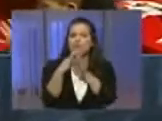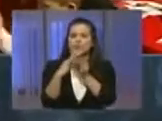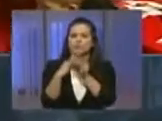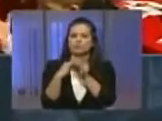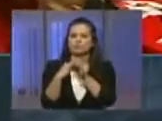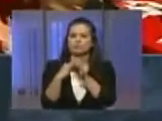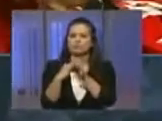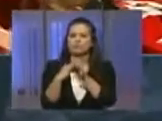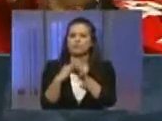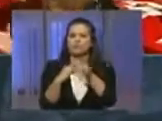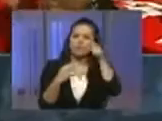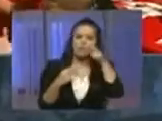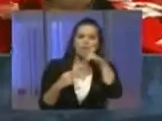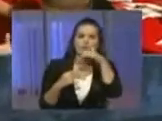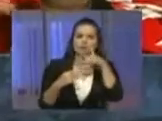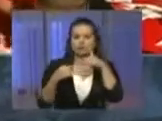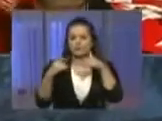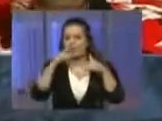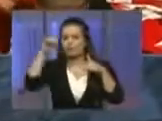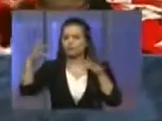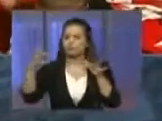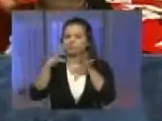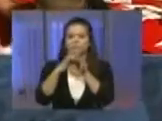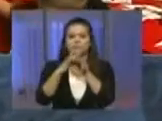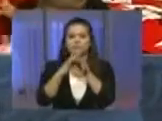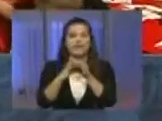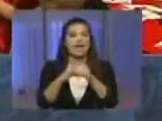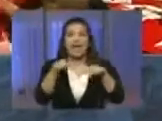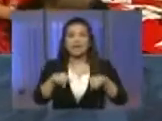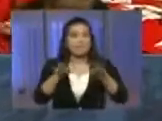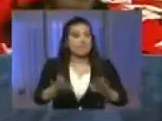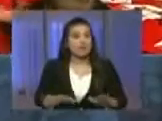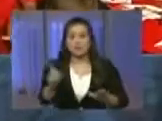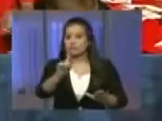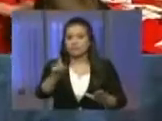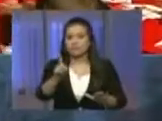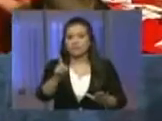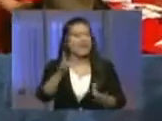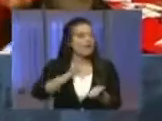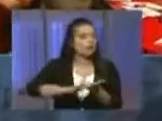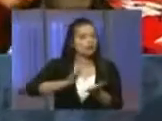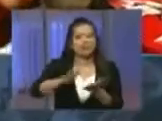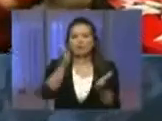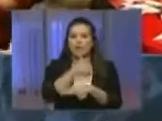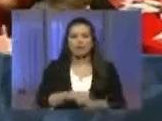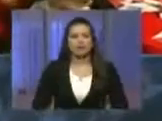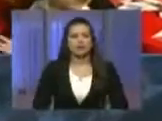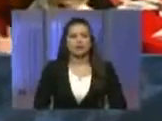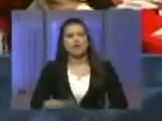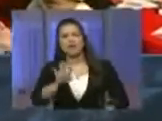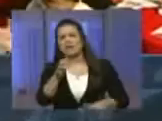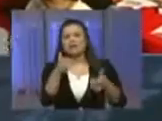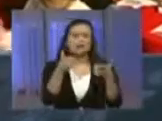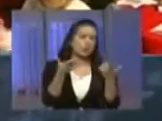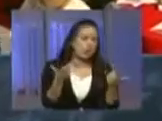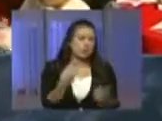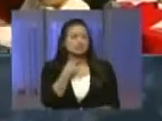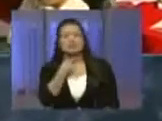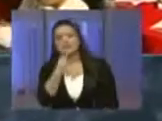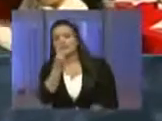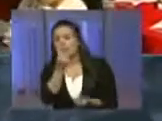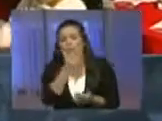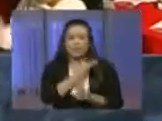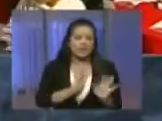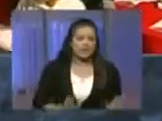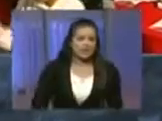hermanados y que nada se detenga aquí nadie tiene excusa que estamos en la guerra económica que bajo el petróleo